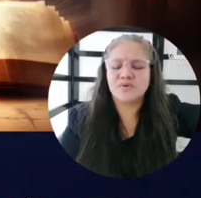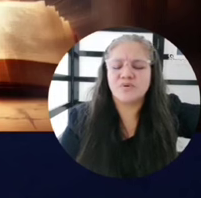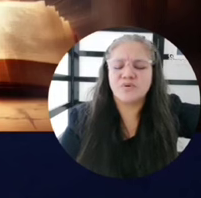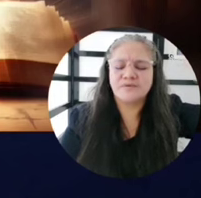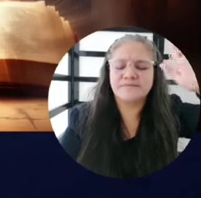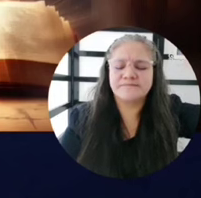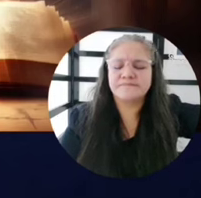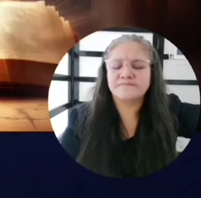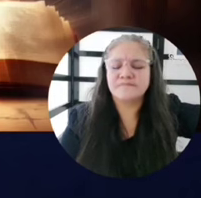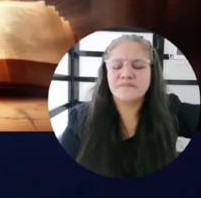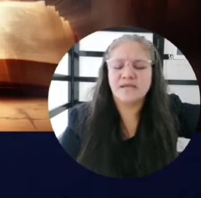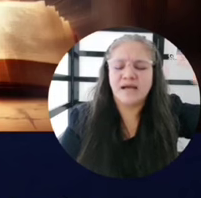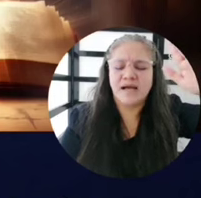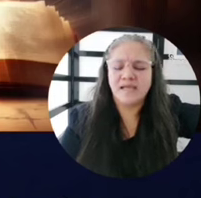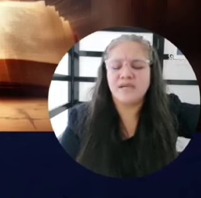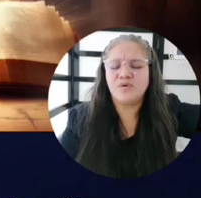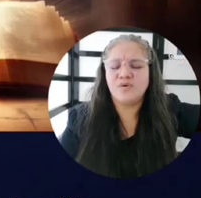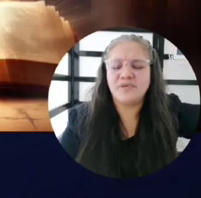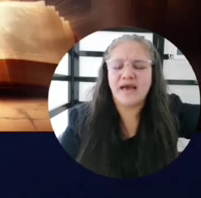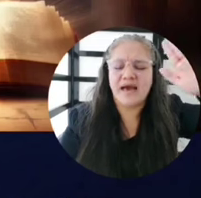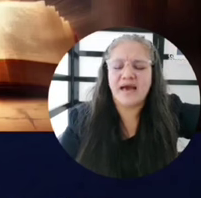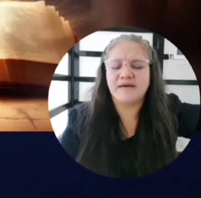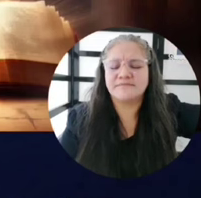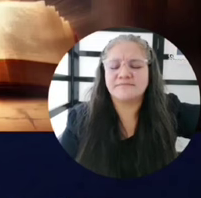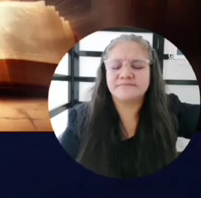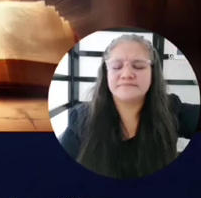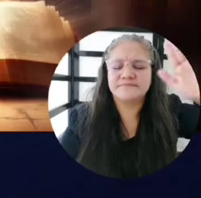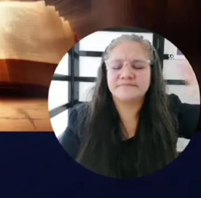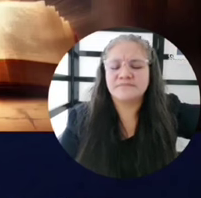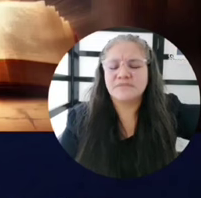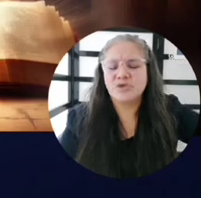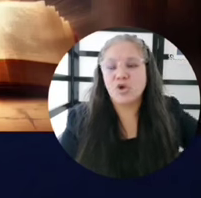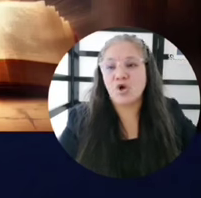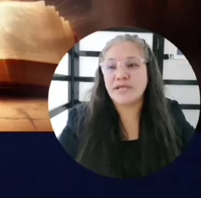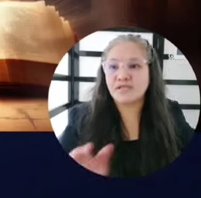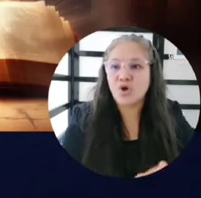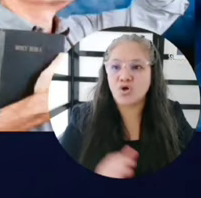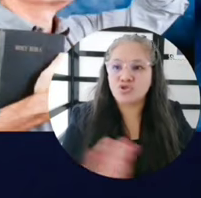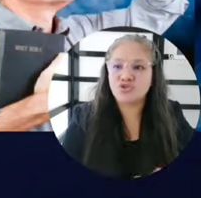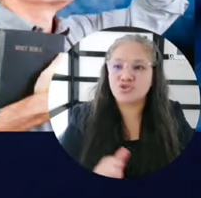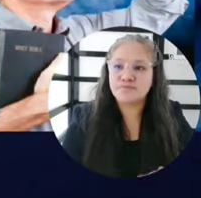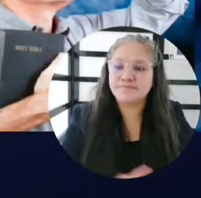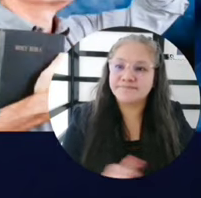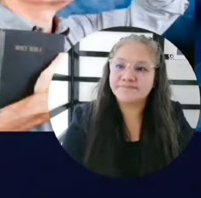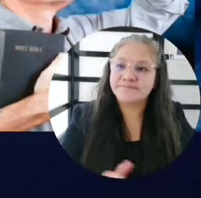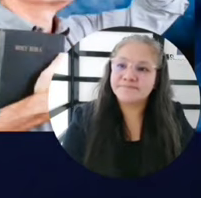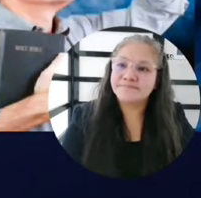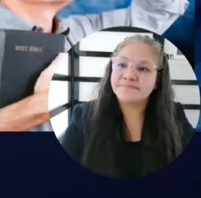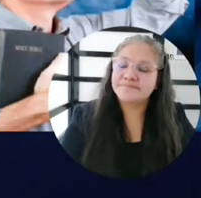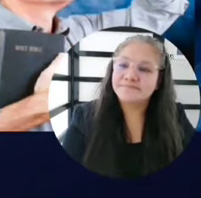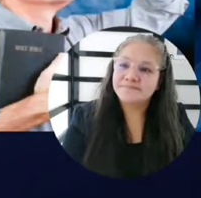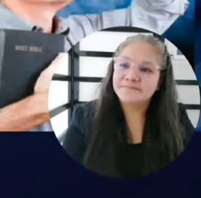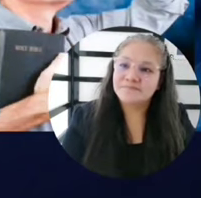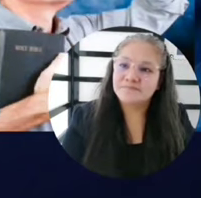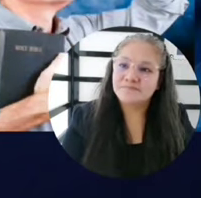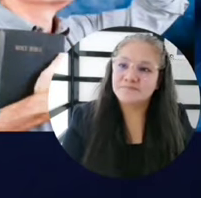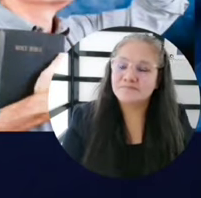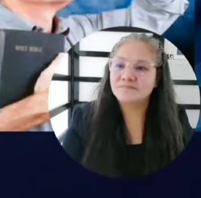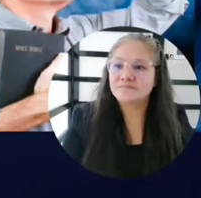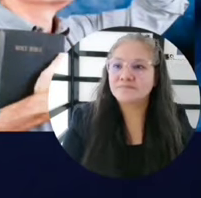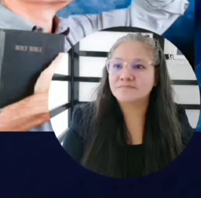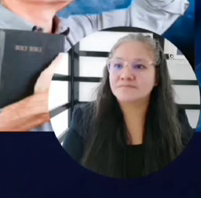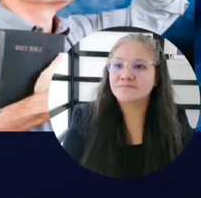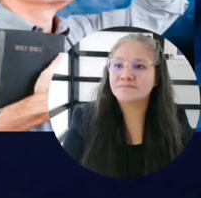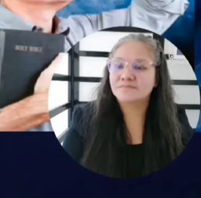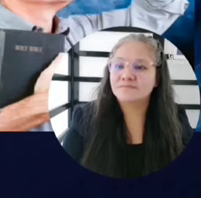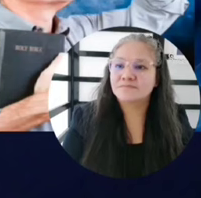bendecimos al Señor de gloria. Oh, bendito y adorado el nombre de Cristo. Cómo olvidar yo a mi padre, que fue el que llevó el